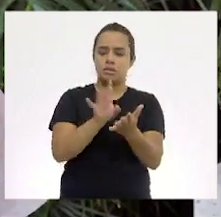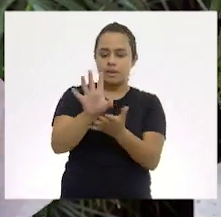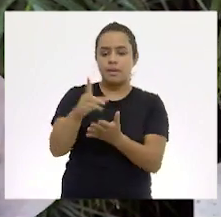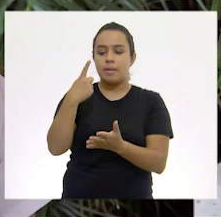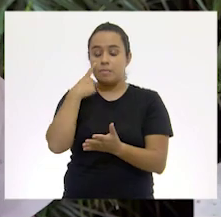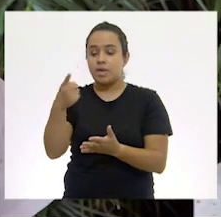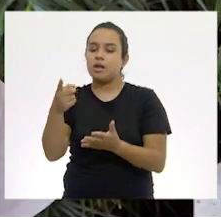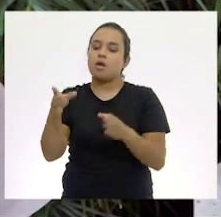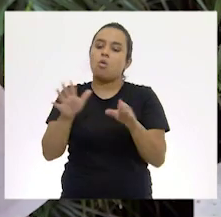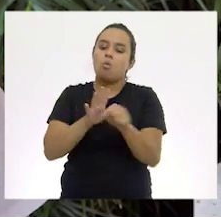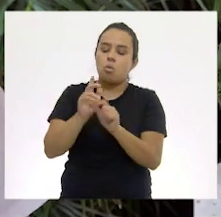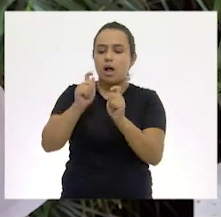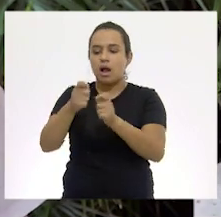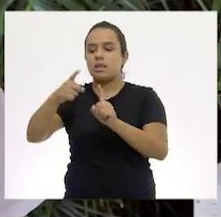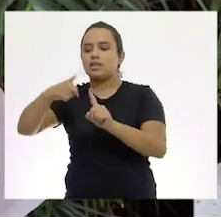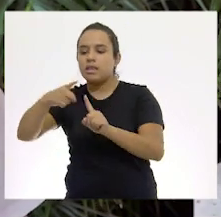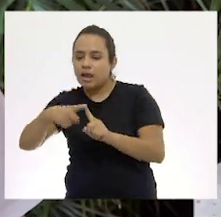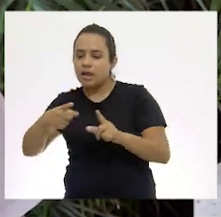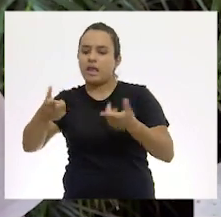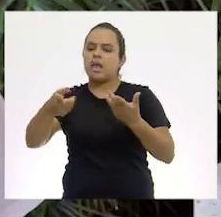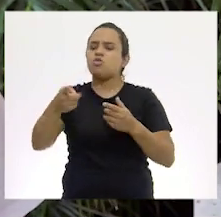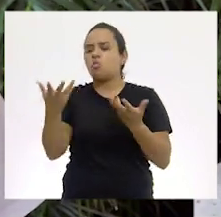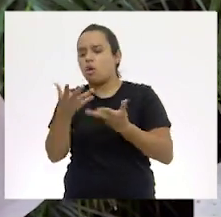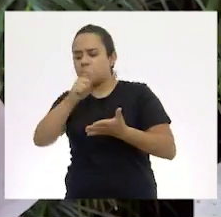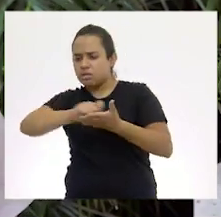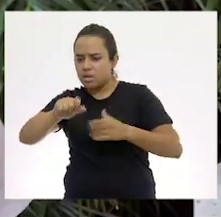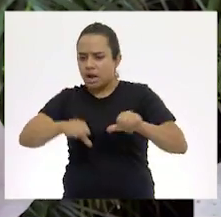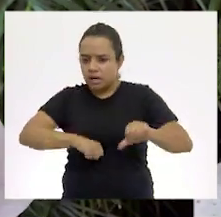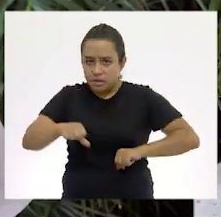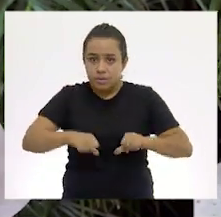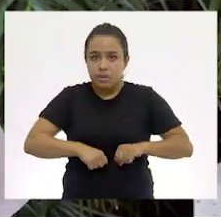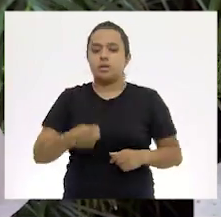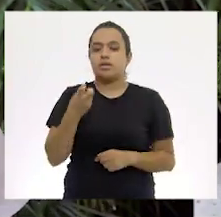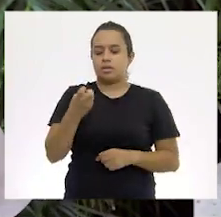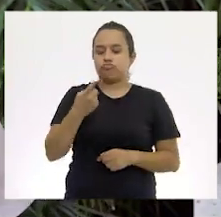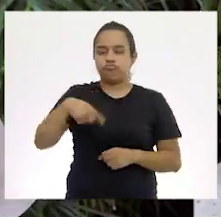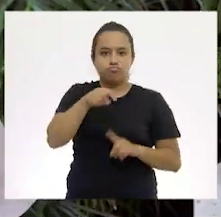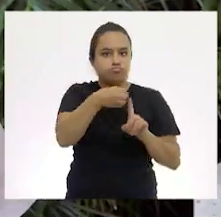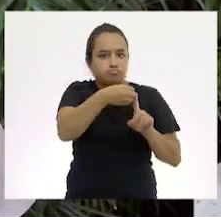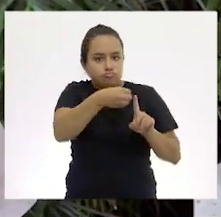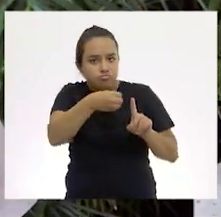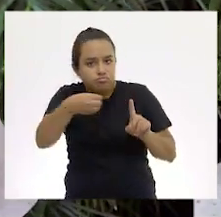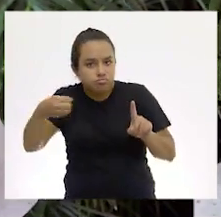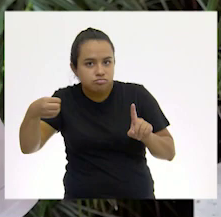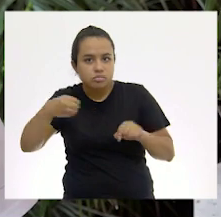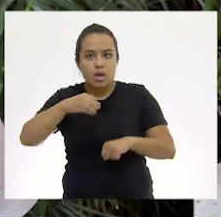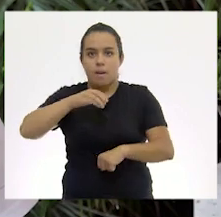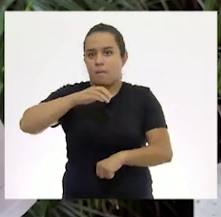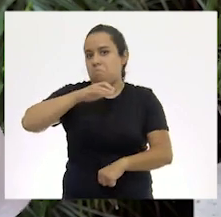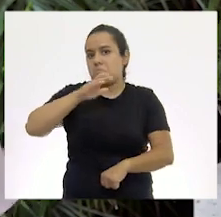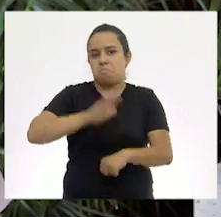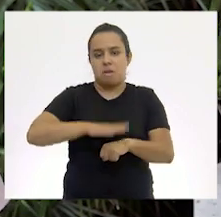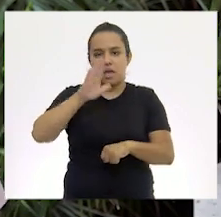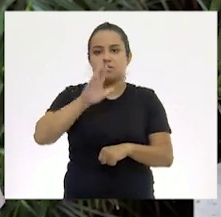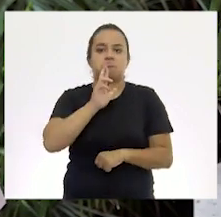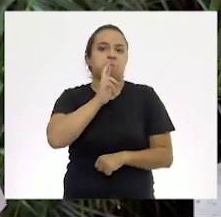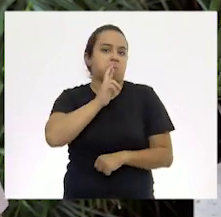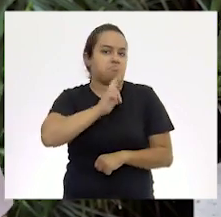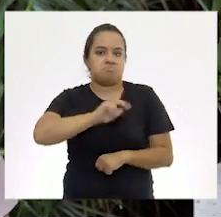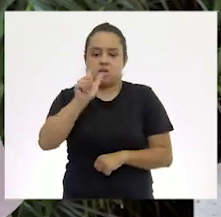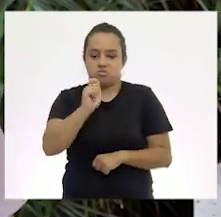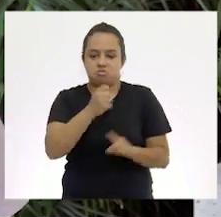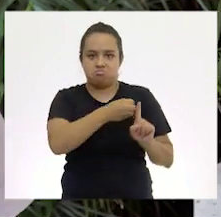que tenemos que realizar, los trabajos, y así se tiene una organización más, una mejor